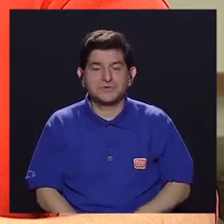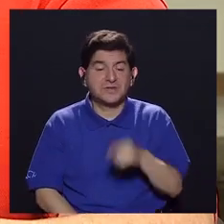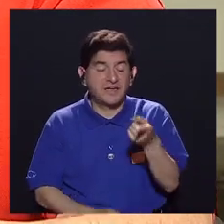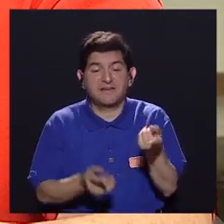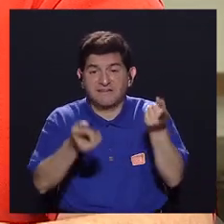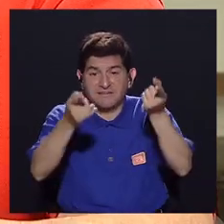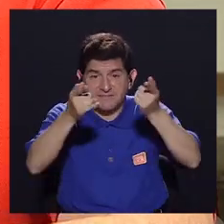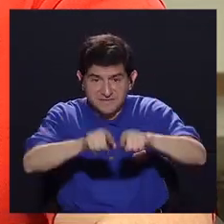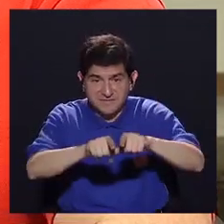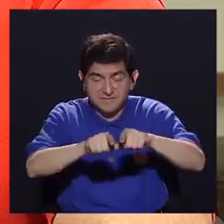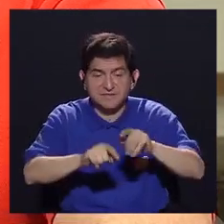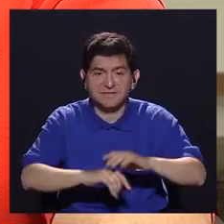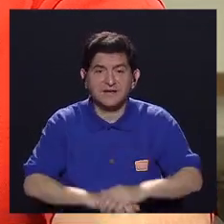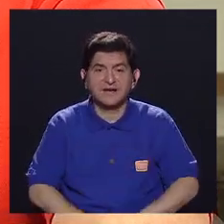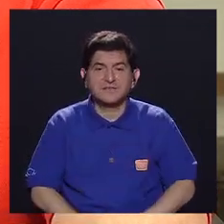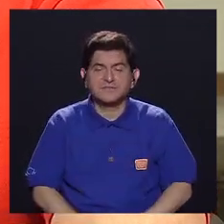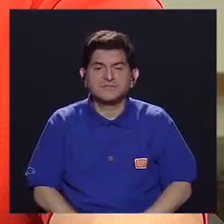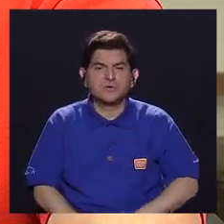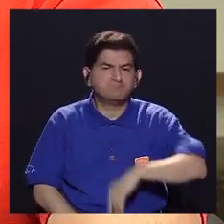introdujimos, sí,